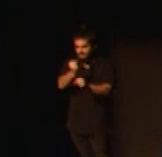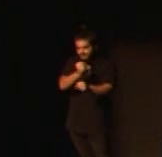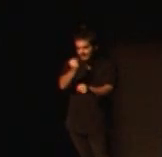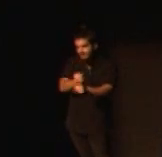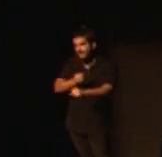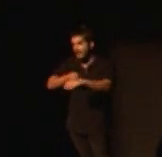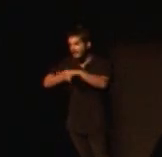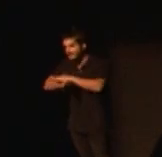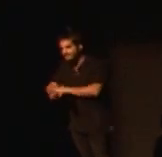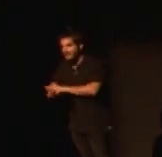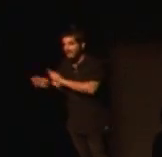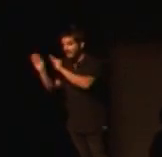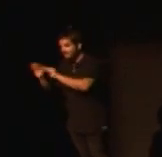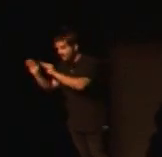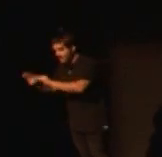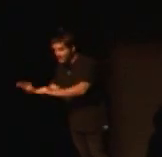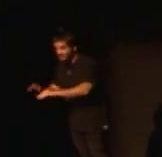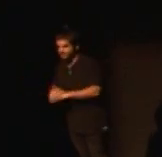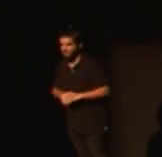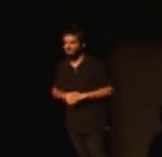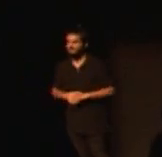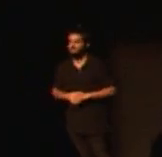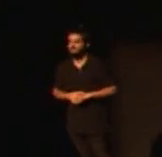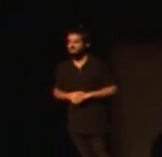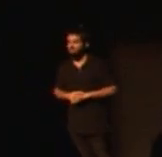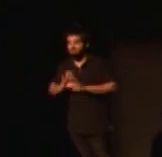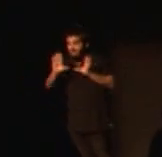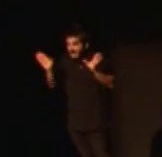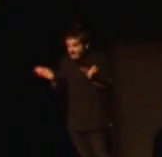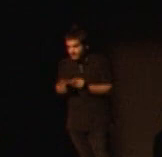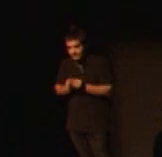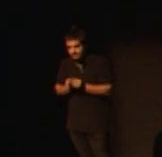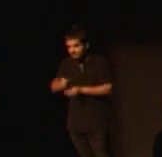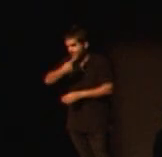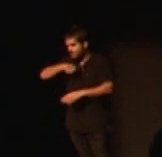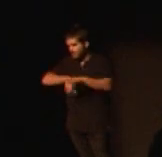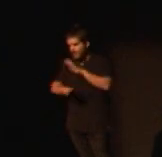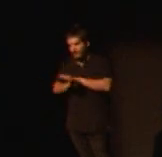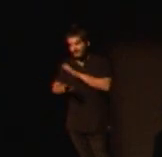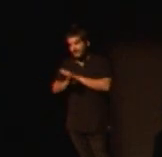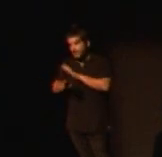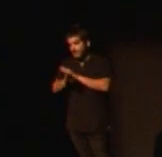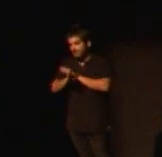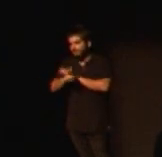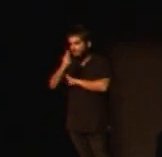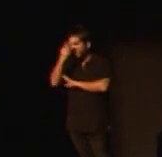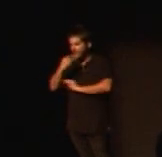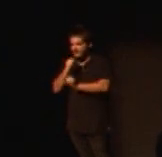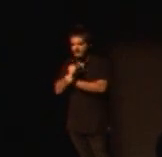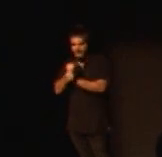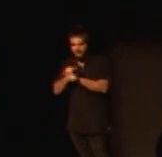accesibilidad. En resumen, seguiremos haciendo 11 porque es lo que la ciudadanía